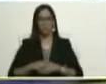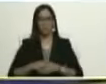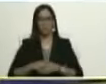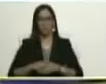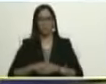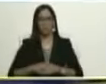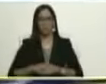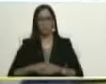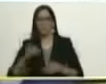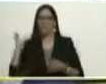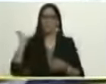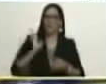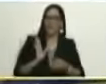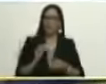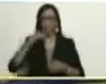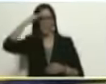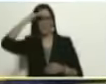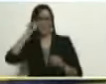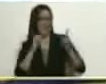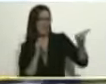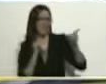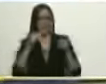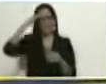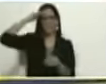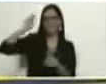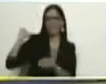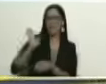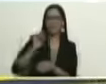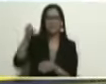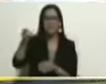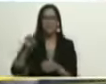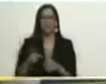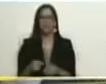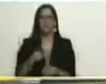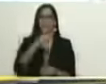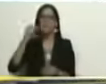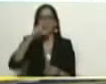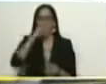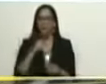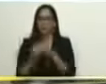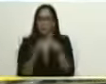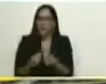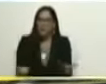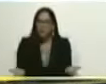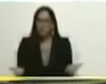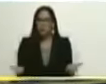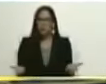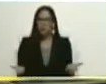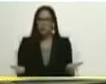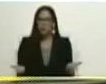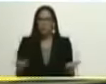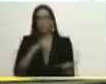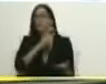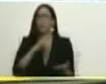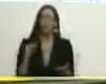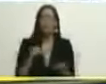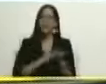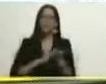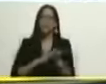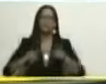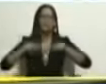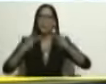trayendo tropas de aquí, trayendo tropas de allá, si es lo que se ha hecho 100 años. No es la solución una nueva